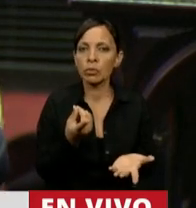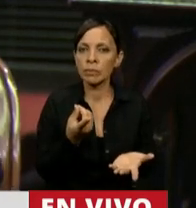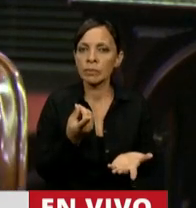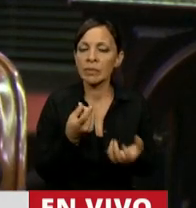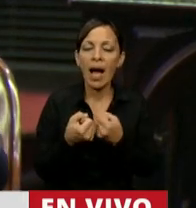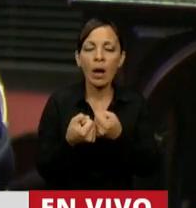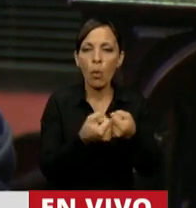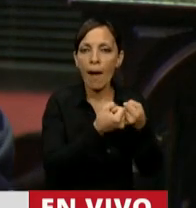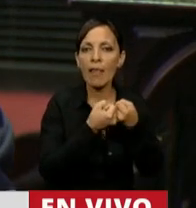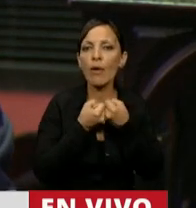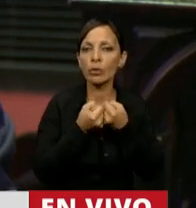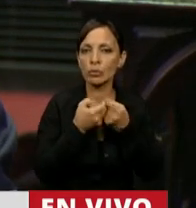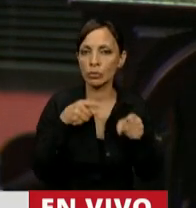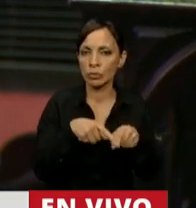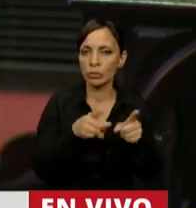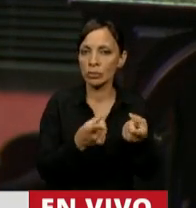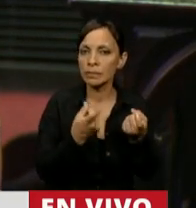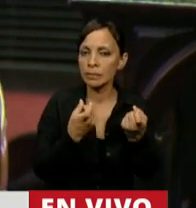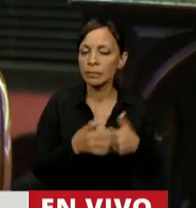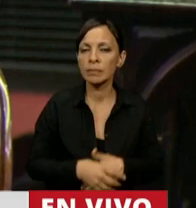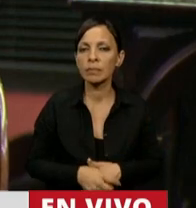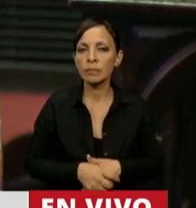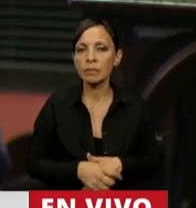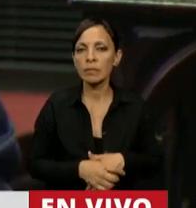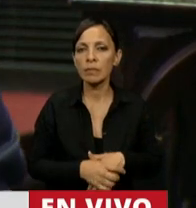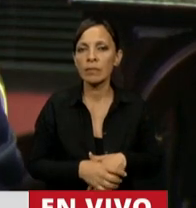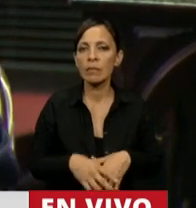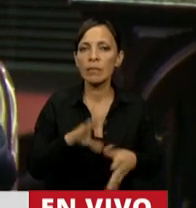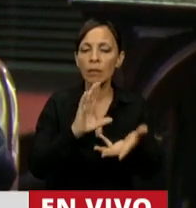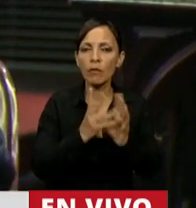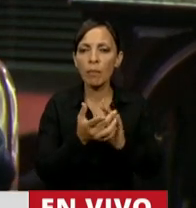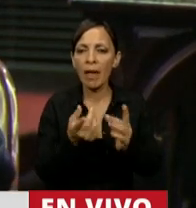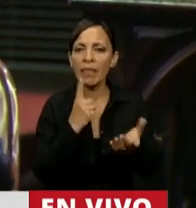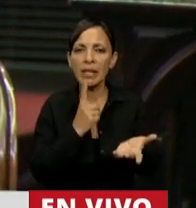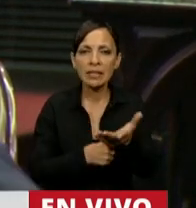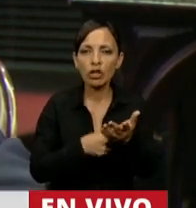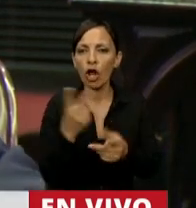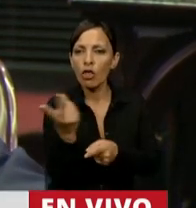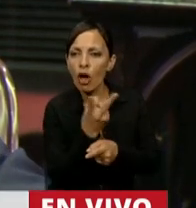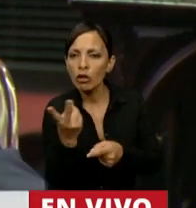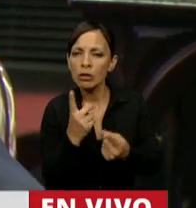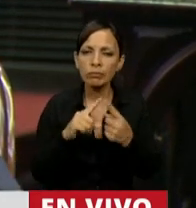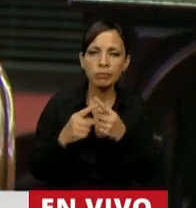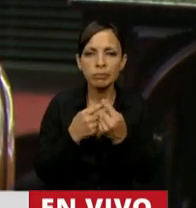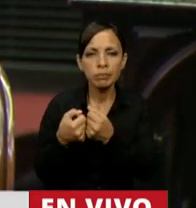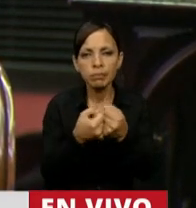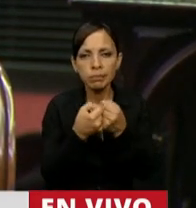del consenso de acuerdos y actos bilaterales para cualquier